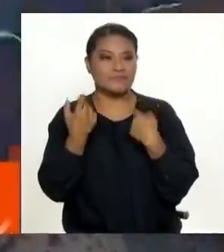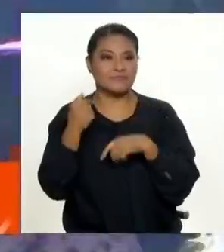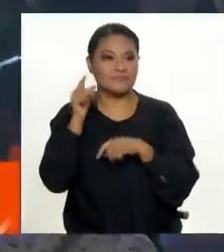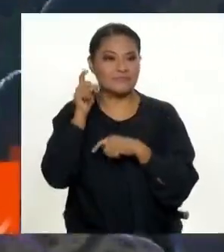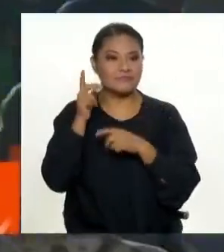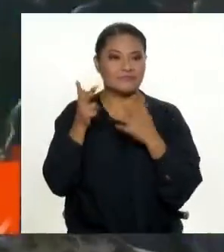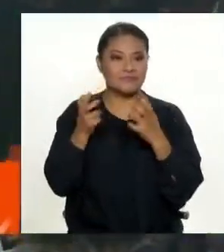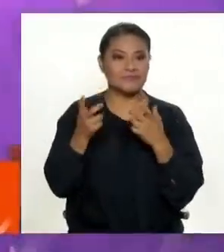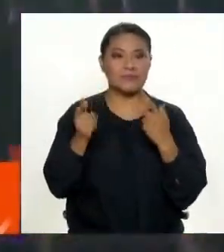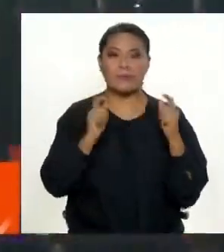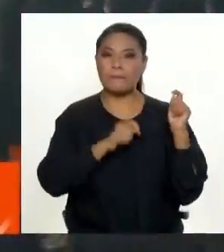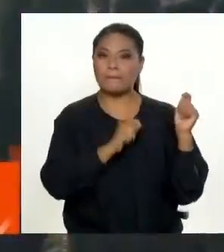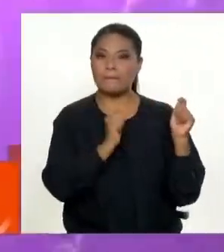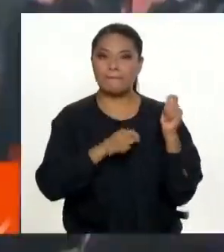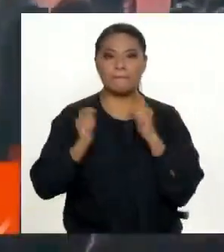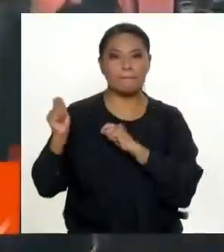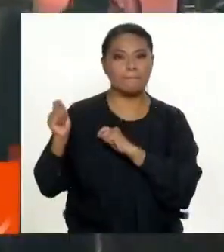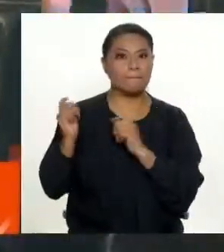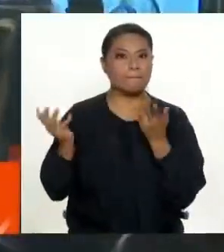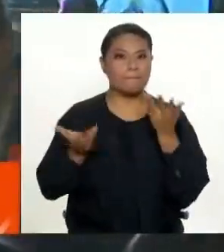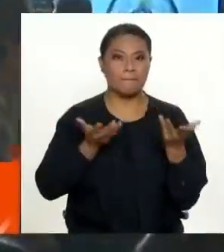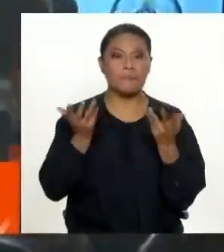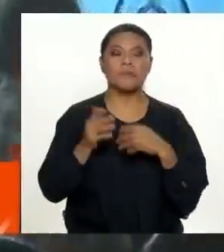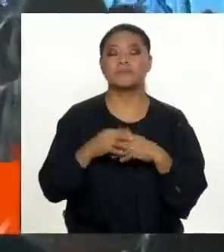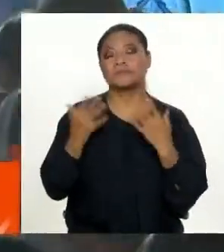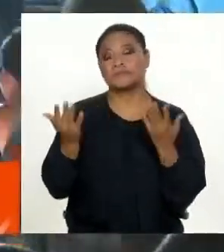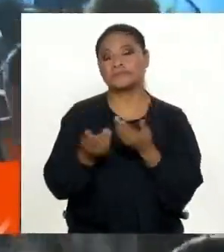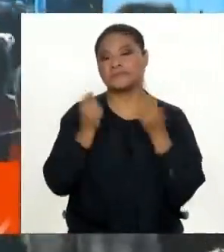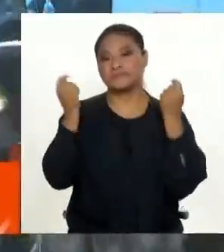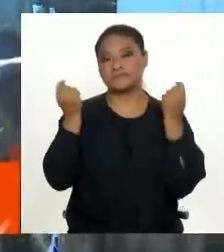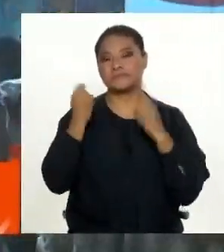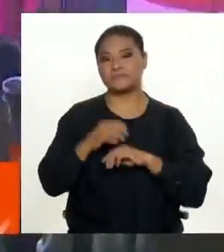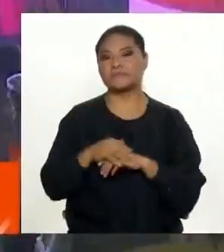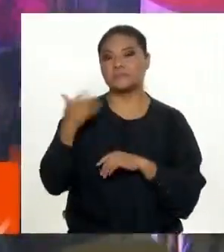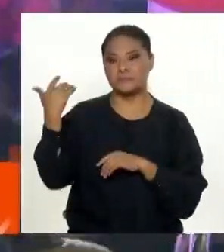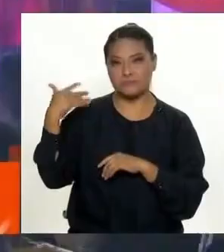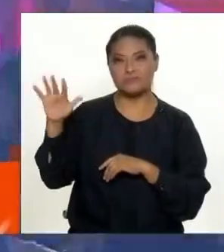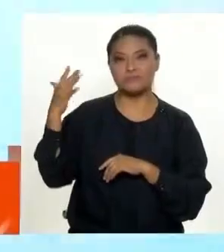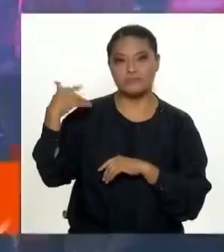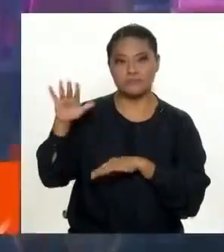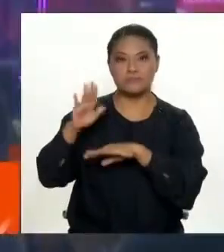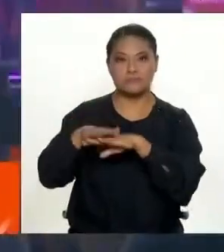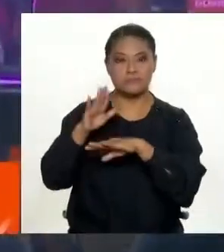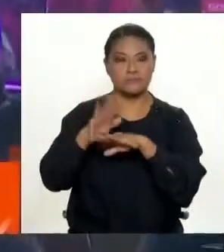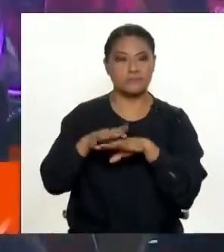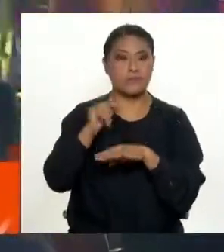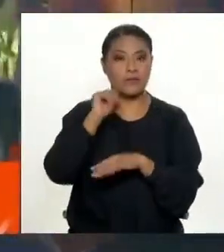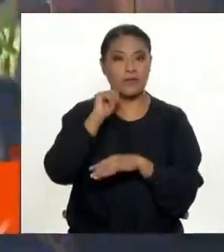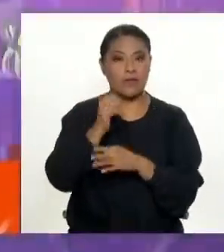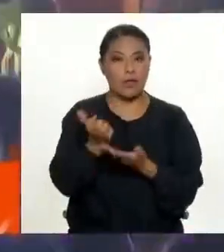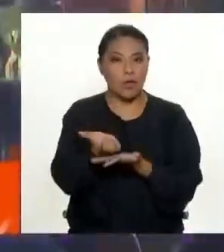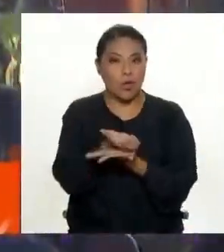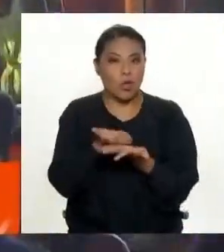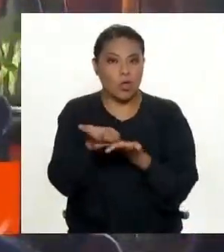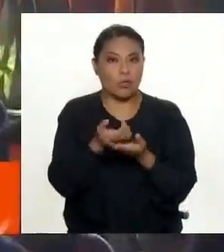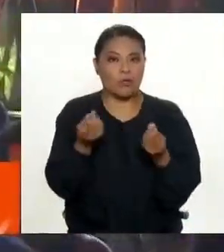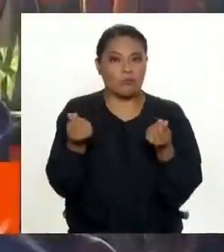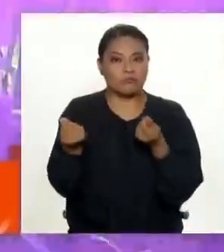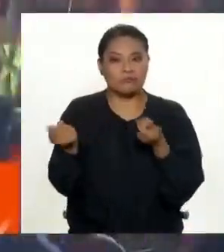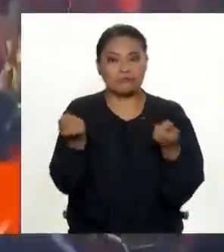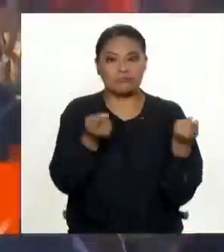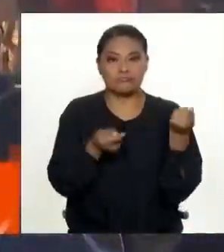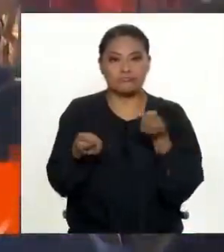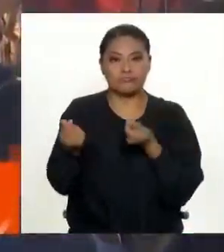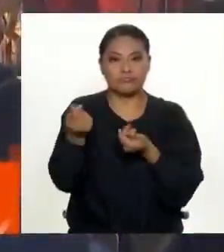switcher. Pero esta es la fiesta de San Juan, se está reactivando la economía. Mañana va a haber